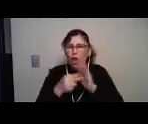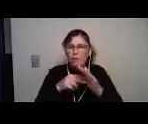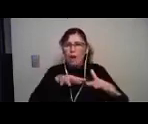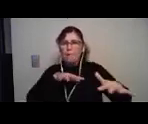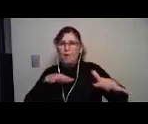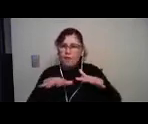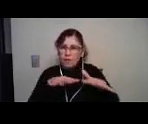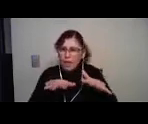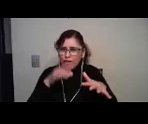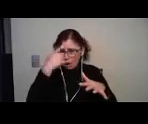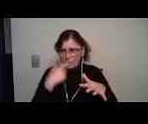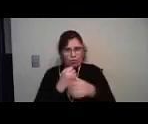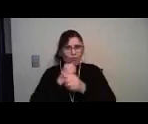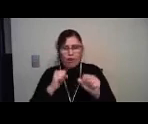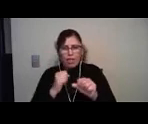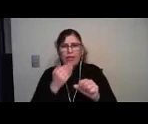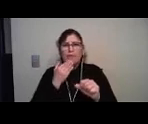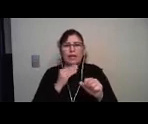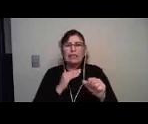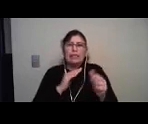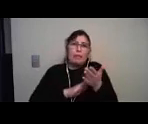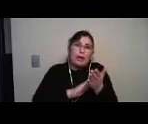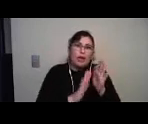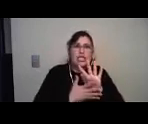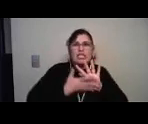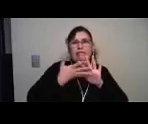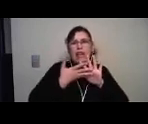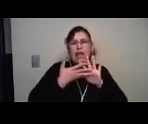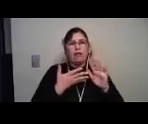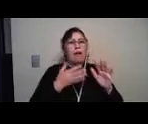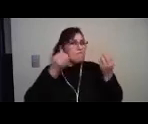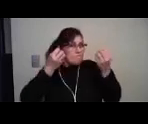y alteraciones de tipo sensitiva.